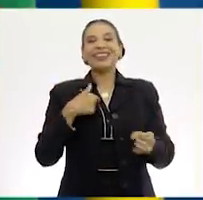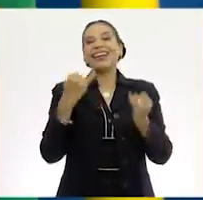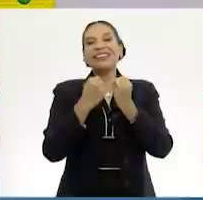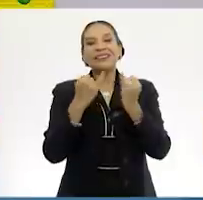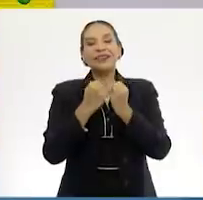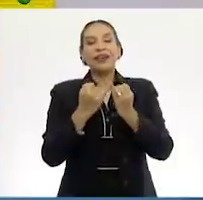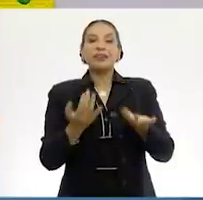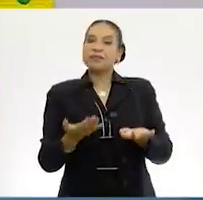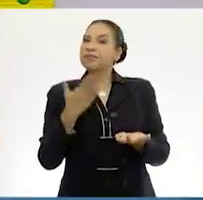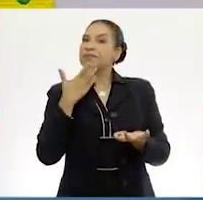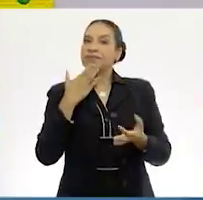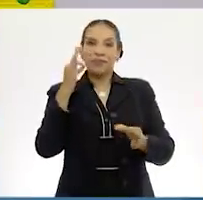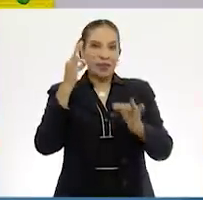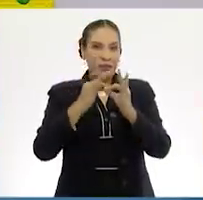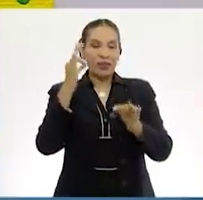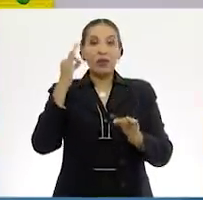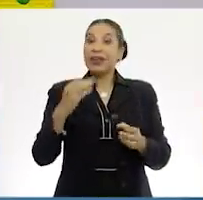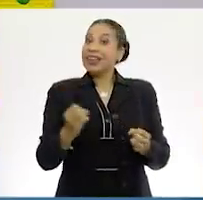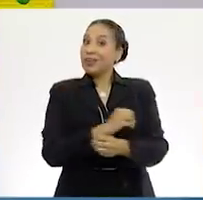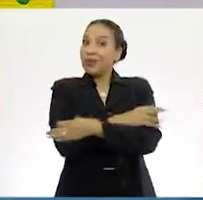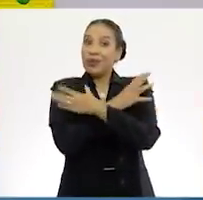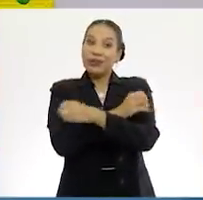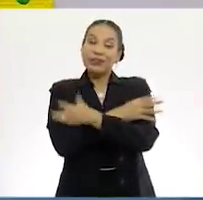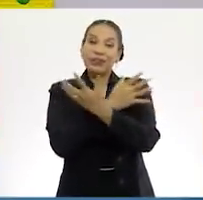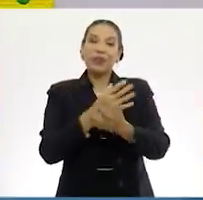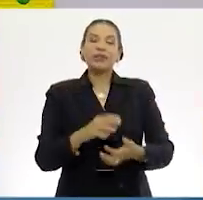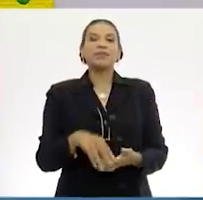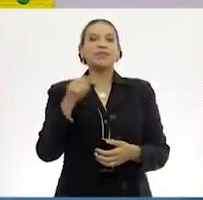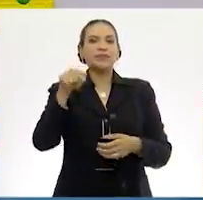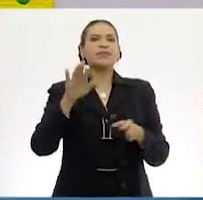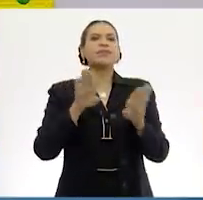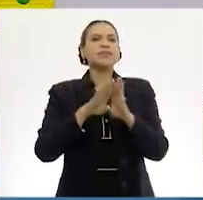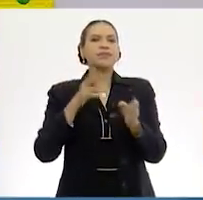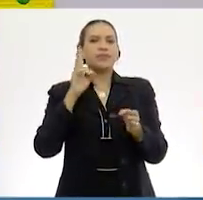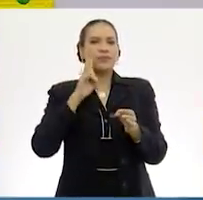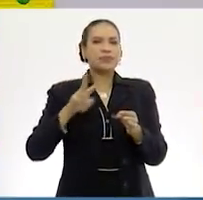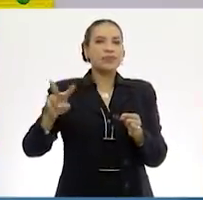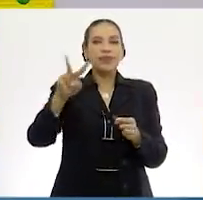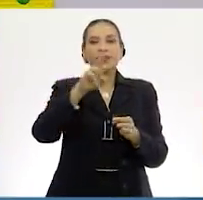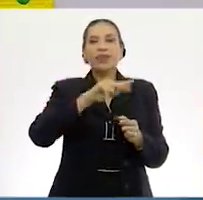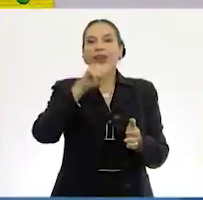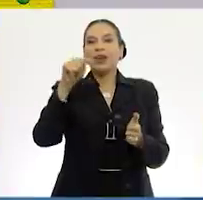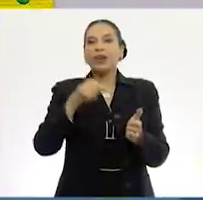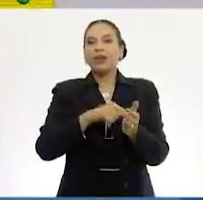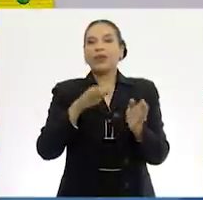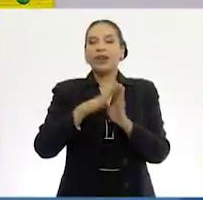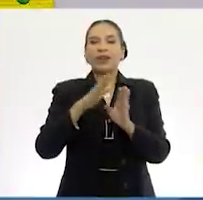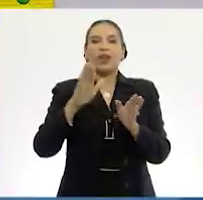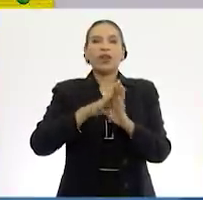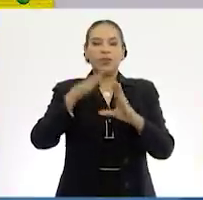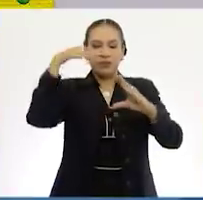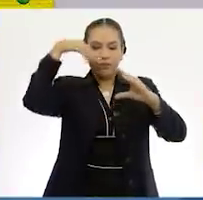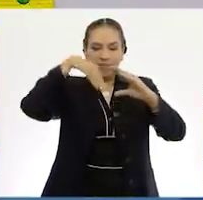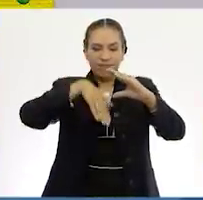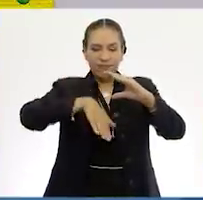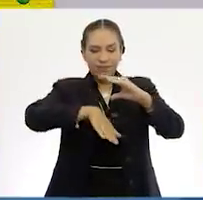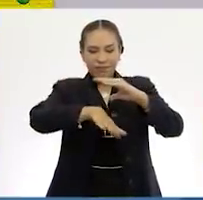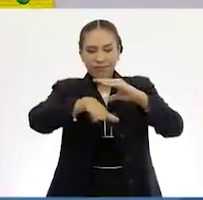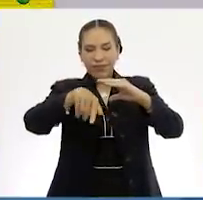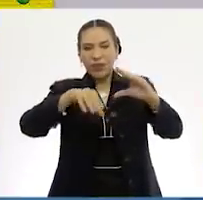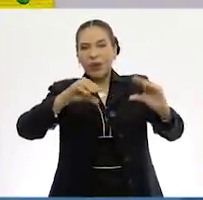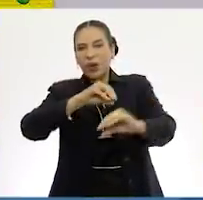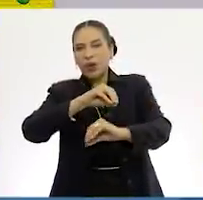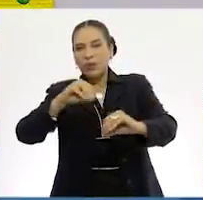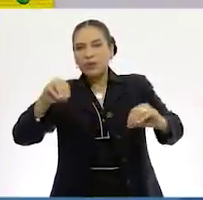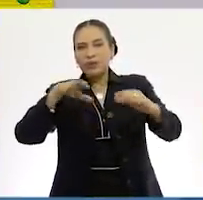también. Me parece perfecto. ¡Qué emoción, ¿no? Sí. En esta expedición partimos hacia unas grutas profundas y oscuras que se